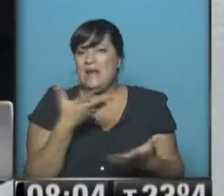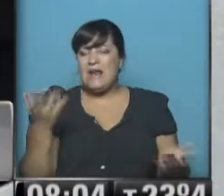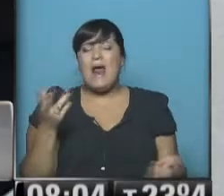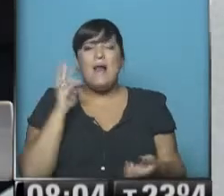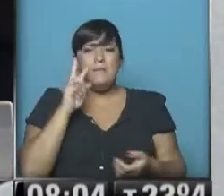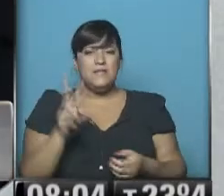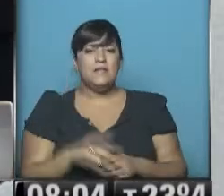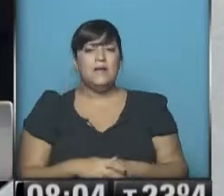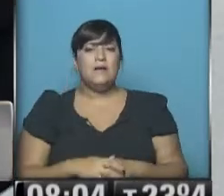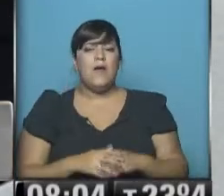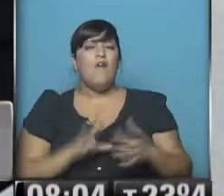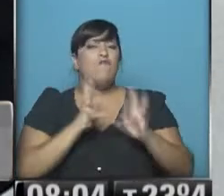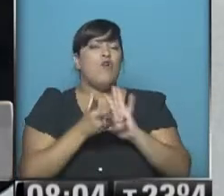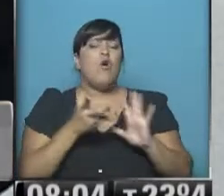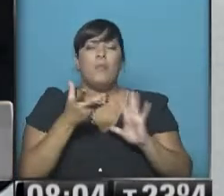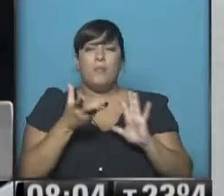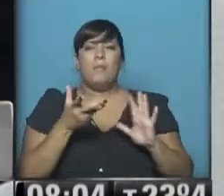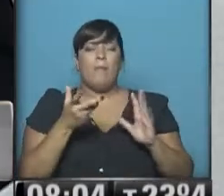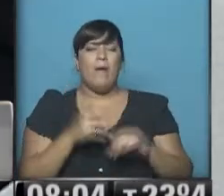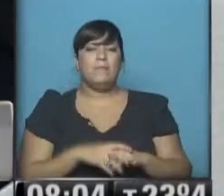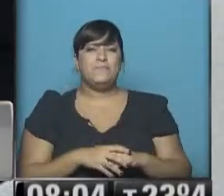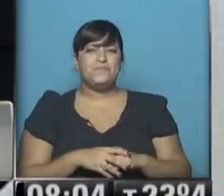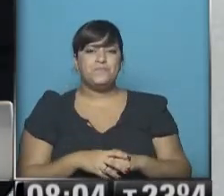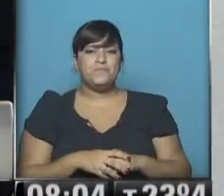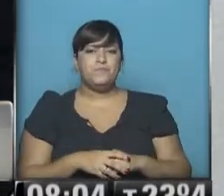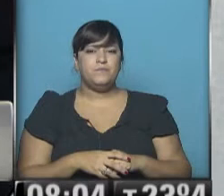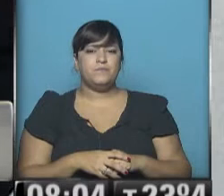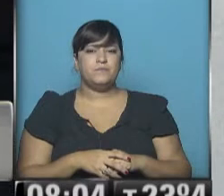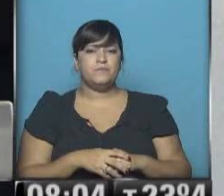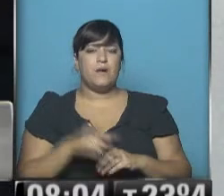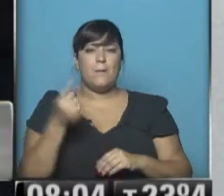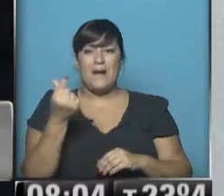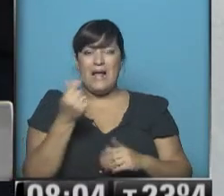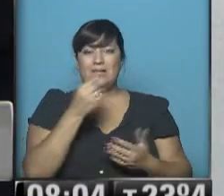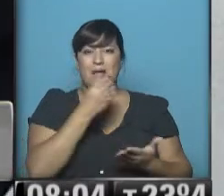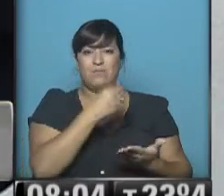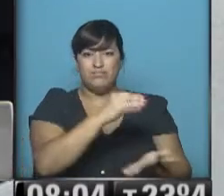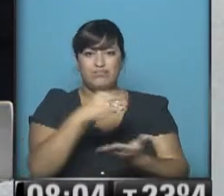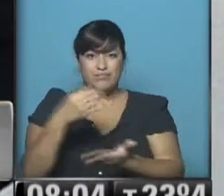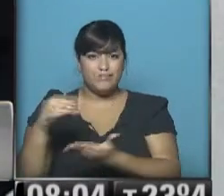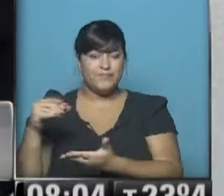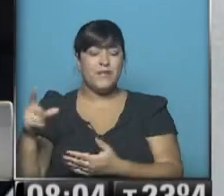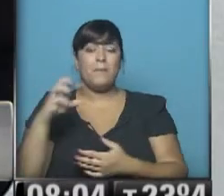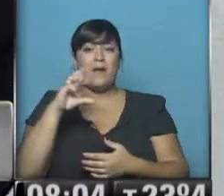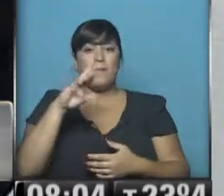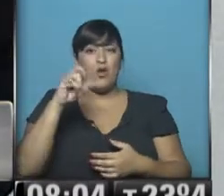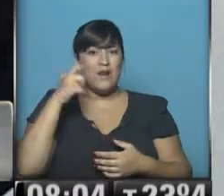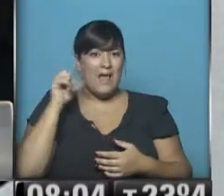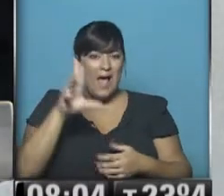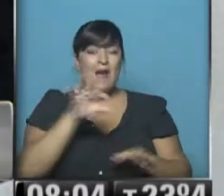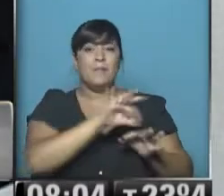la dinámica de asignación de financiamiento para el plan procrear el promedio de metros cuadrados